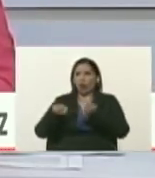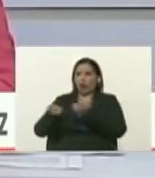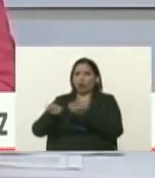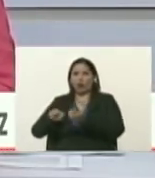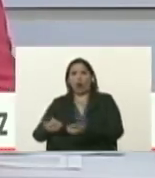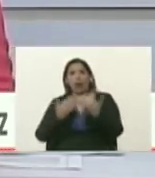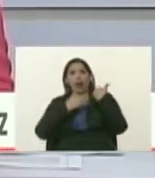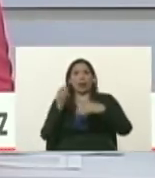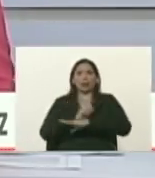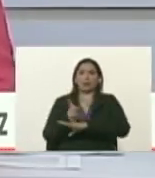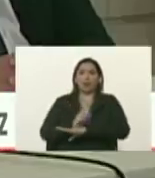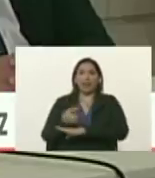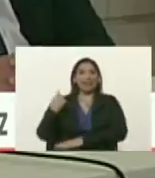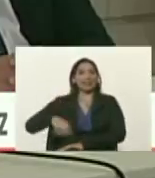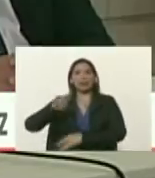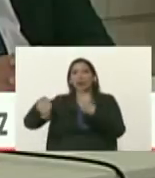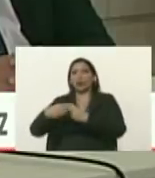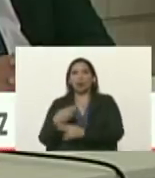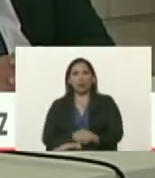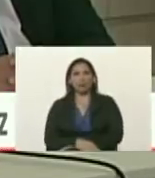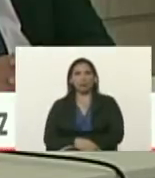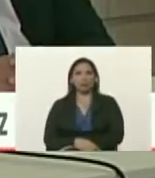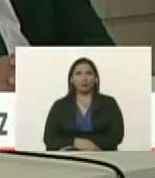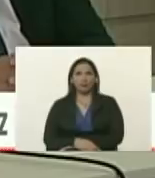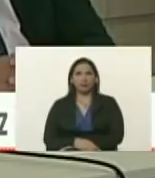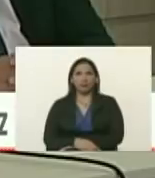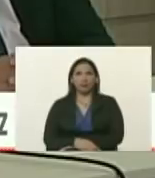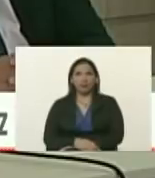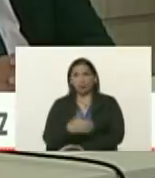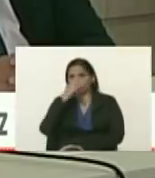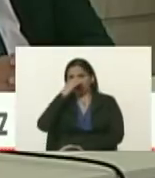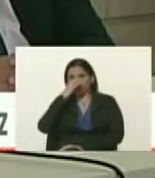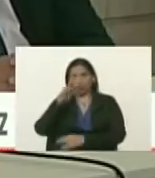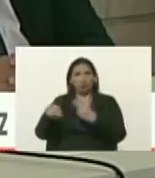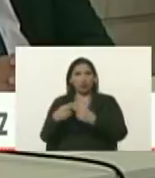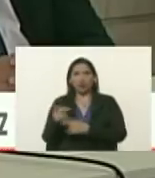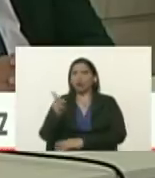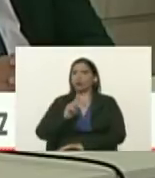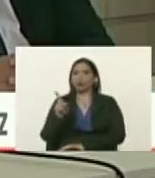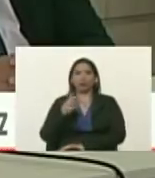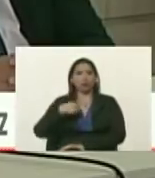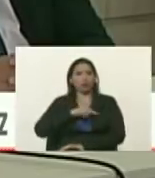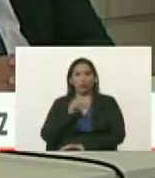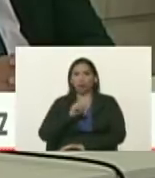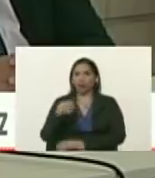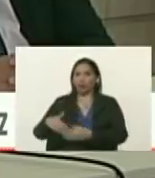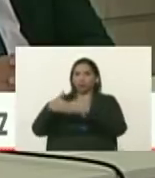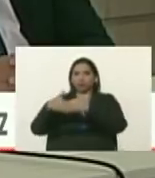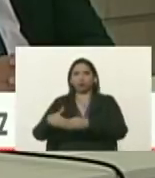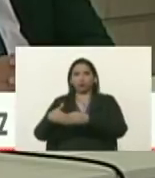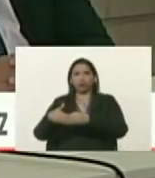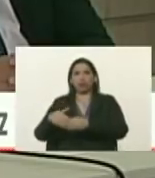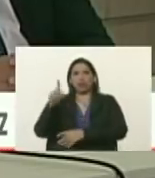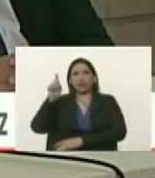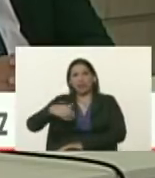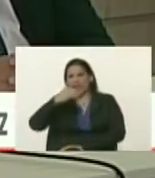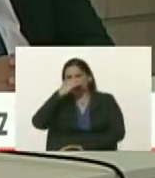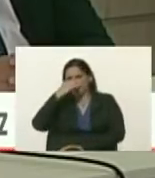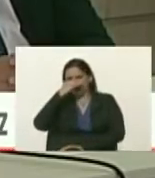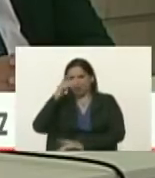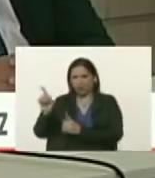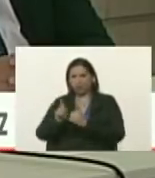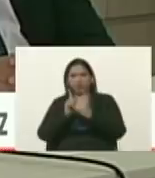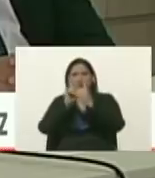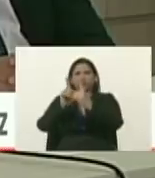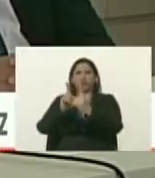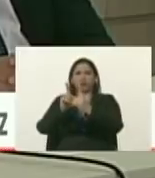Procuraduría, ni la tendrá jamás. A los delincuentes no les damos tregua. Y a los criminales se les persigue